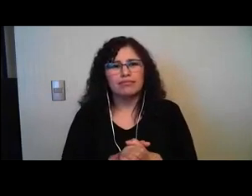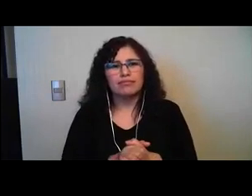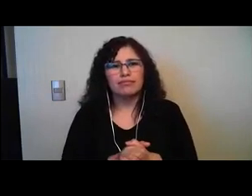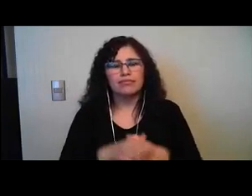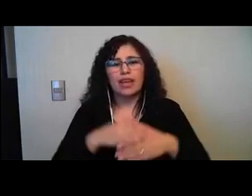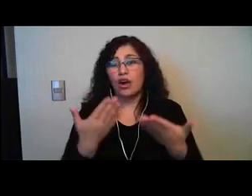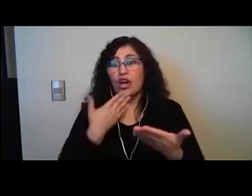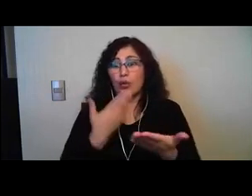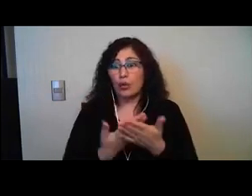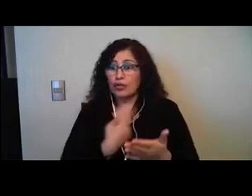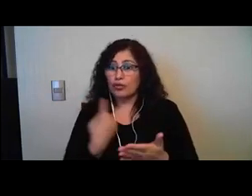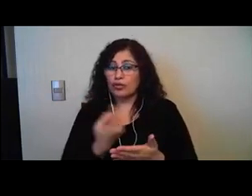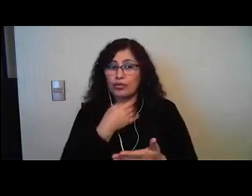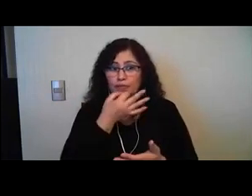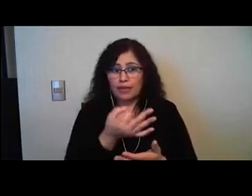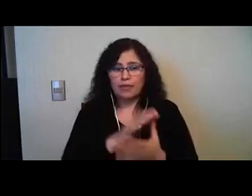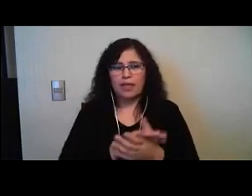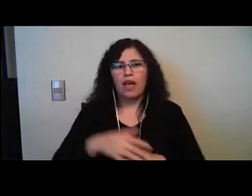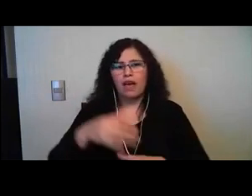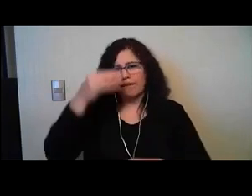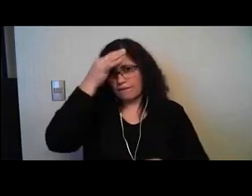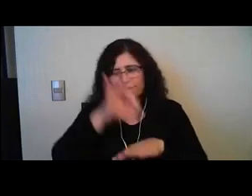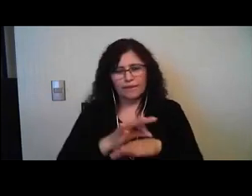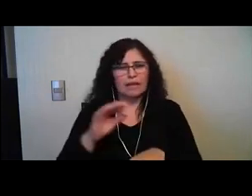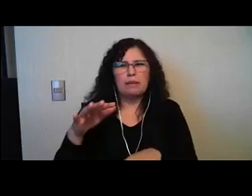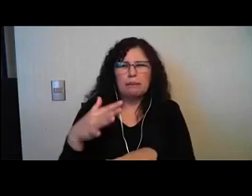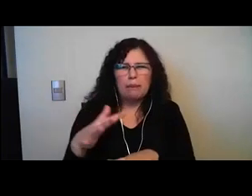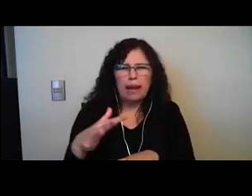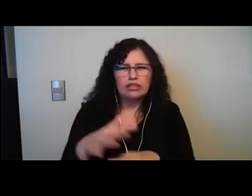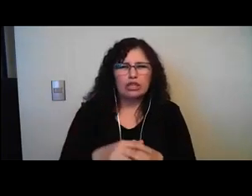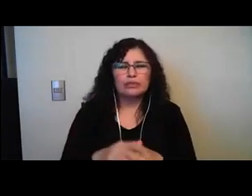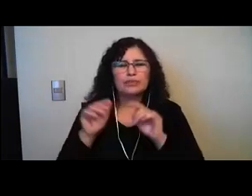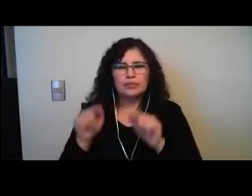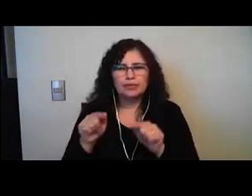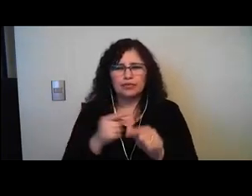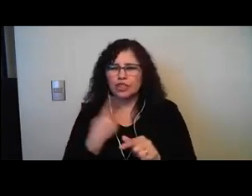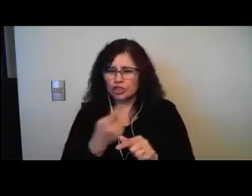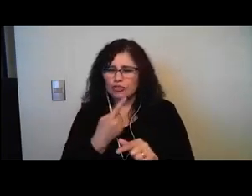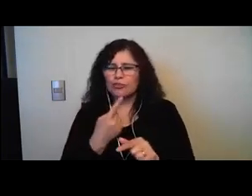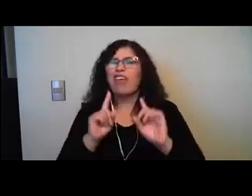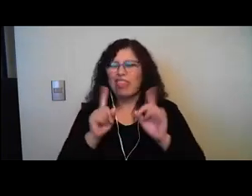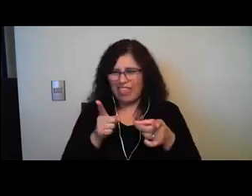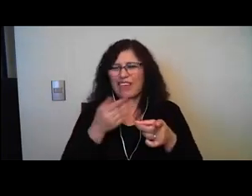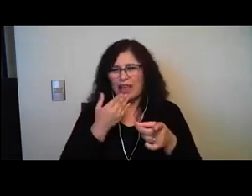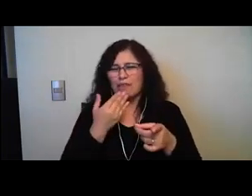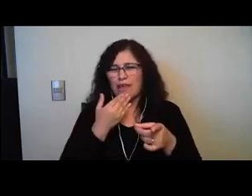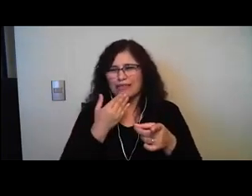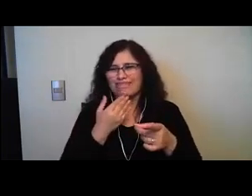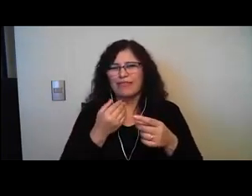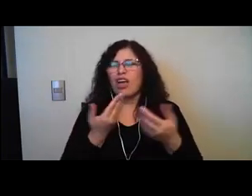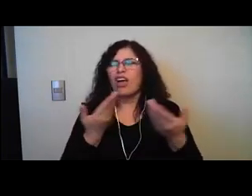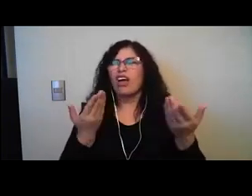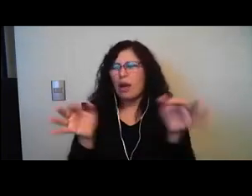Cuando hablamos de la enfermedad de Parkinson, ya necesariamente tenemos que hablar sobre la evolución,